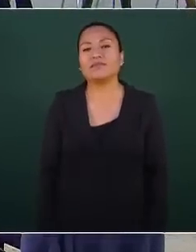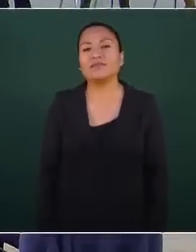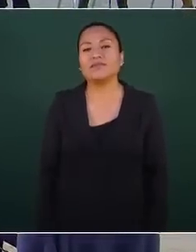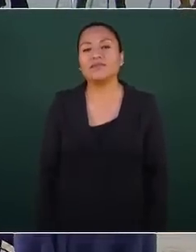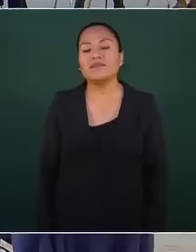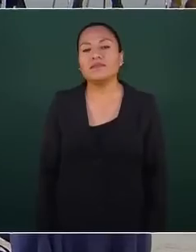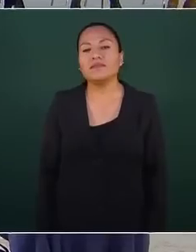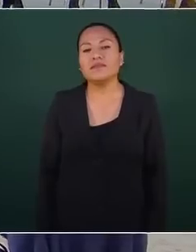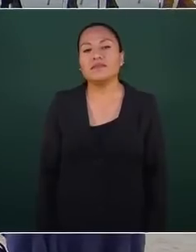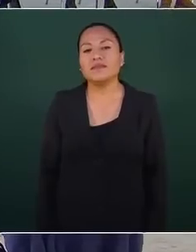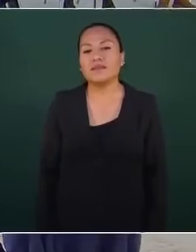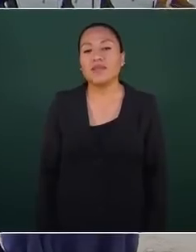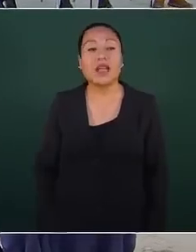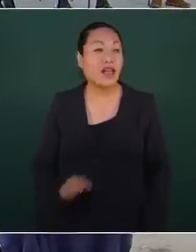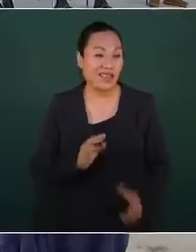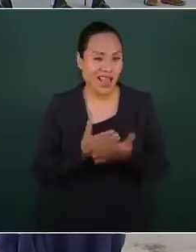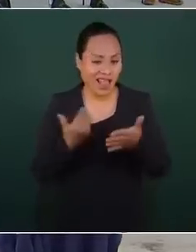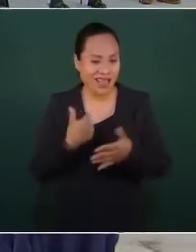la solicitud de los trabajadores